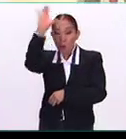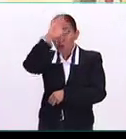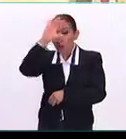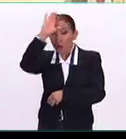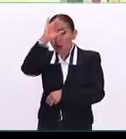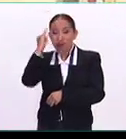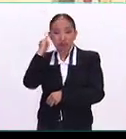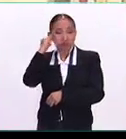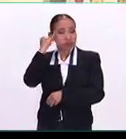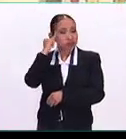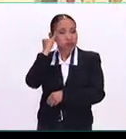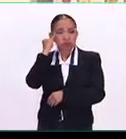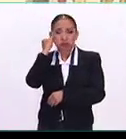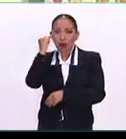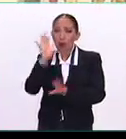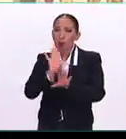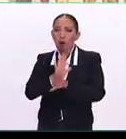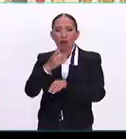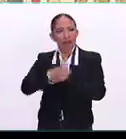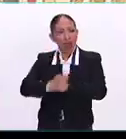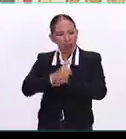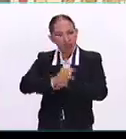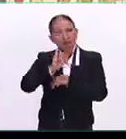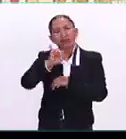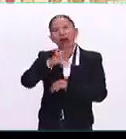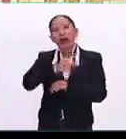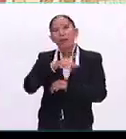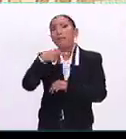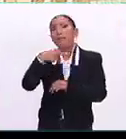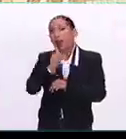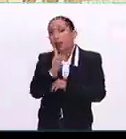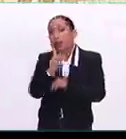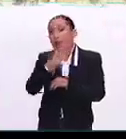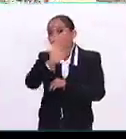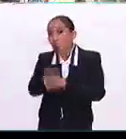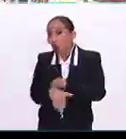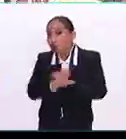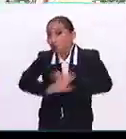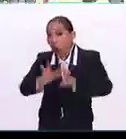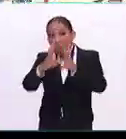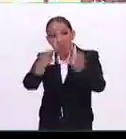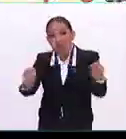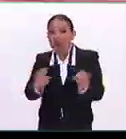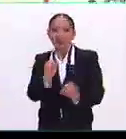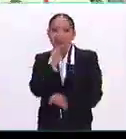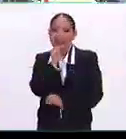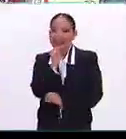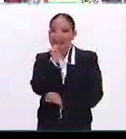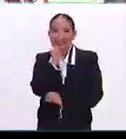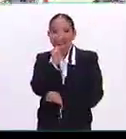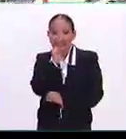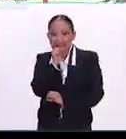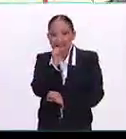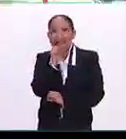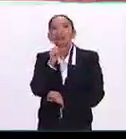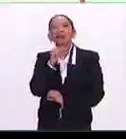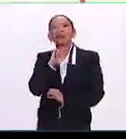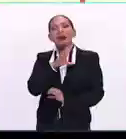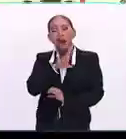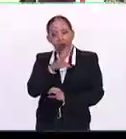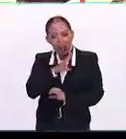indígena ha quedado muy herida, pero propiamente no ha muerto, no ha desaparecido. Claro,